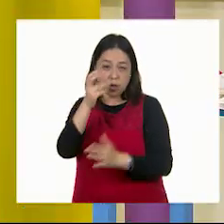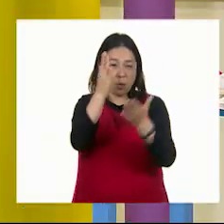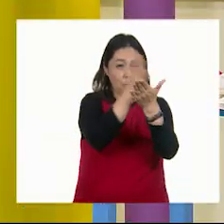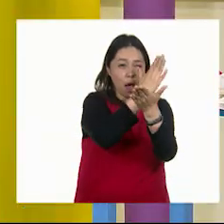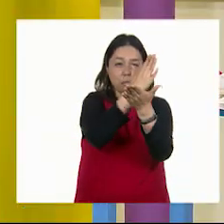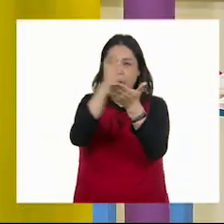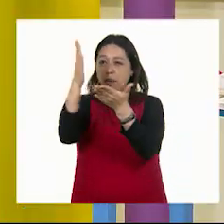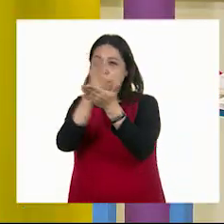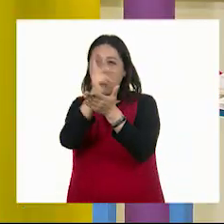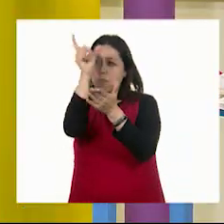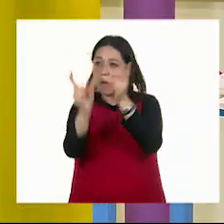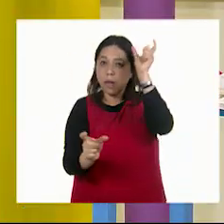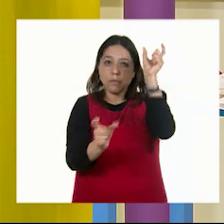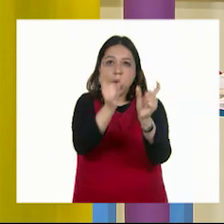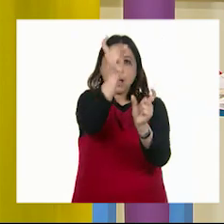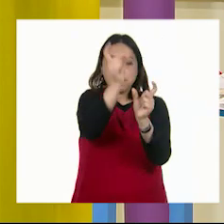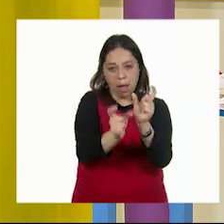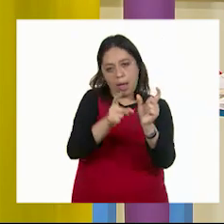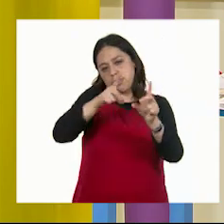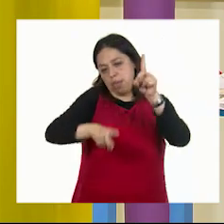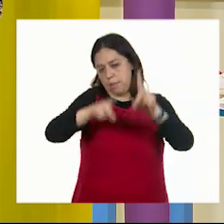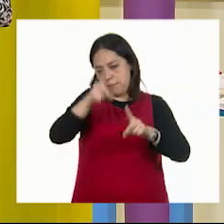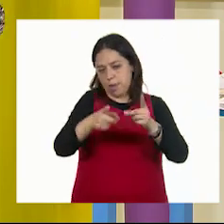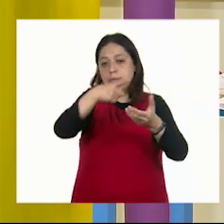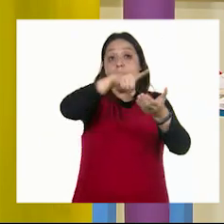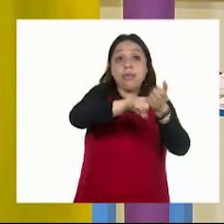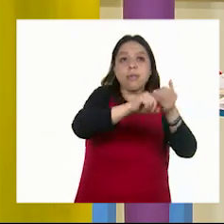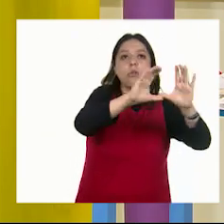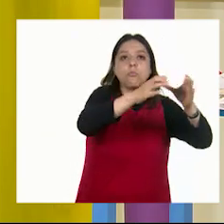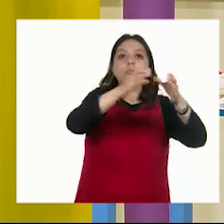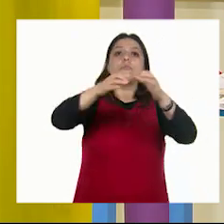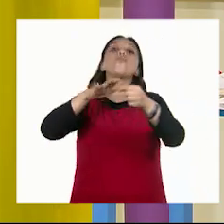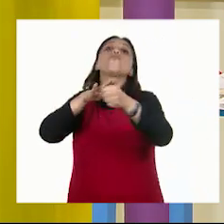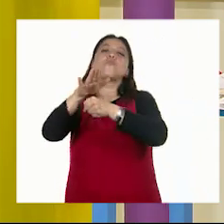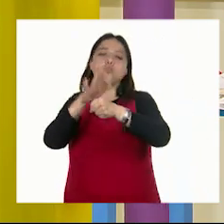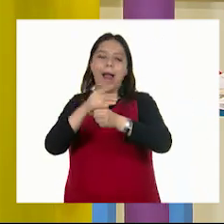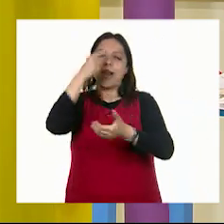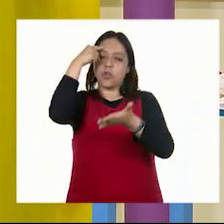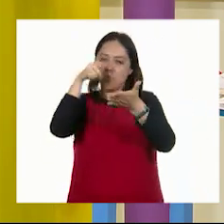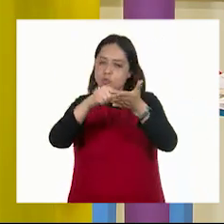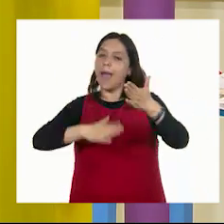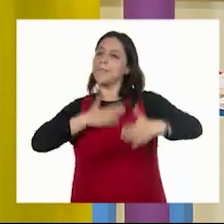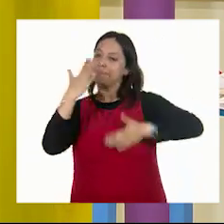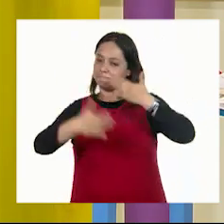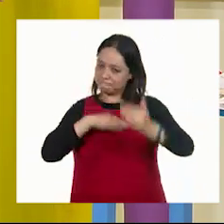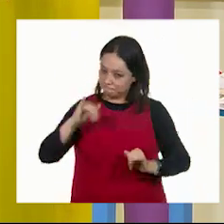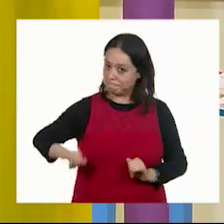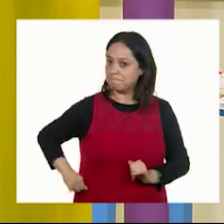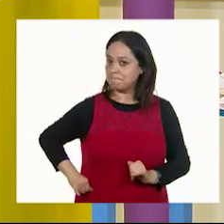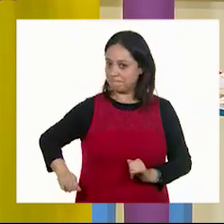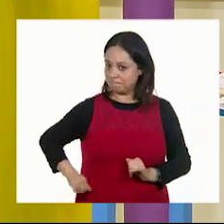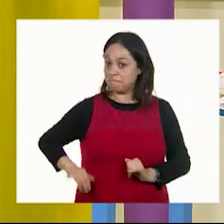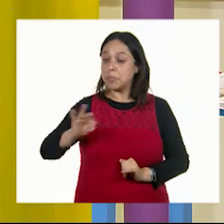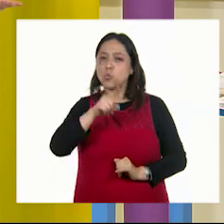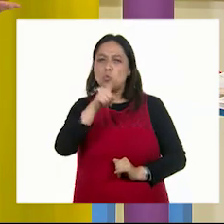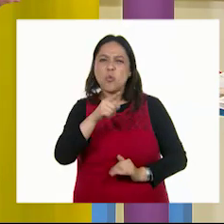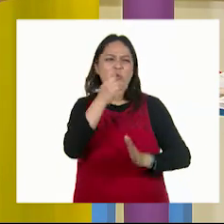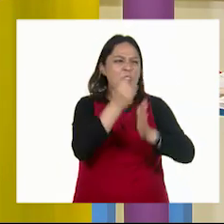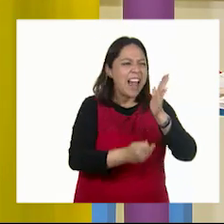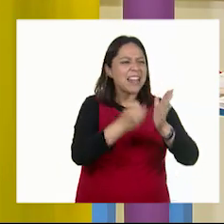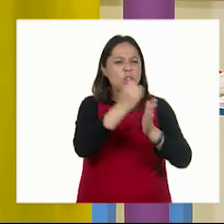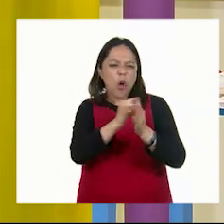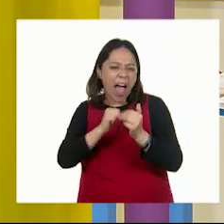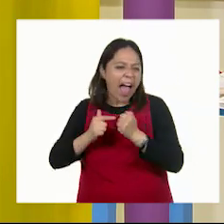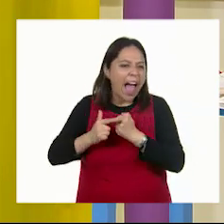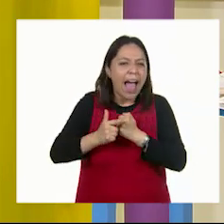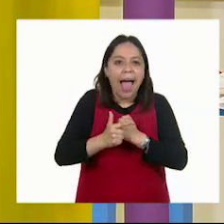de acuerdo al grupo al que corresponden. Se van a dar cuenta, va a ser una actividad divertida y muy interesante, porque tal vez si te faltó algún alimento